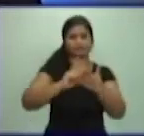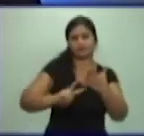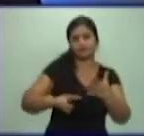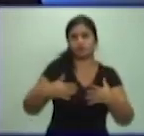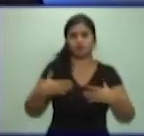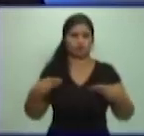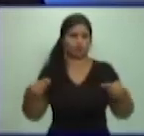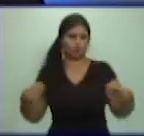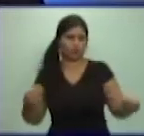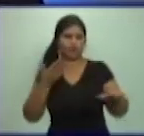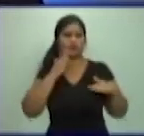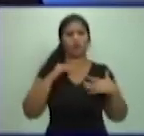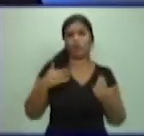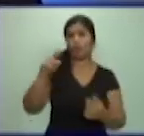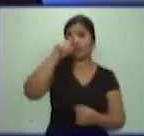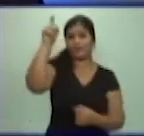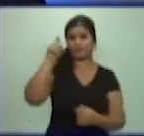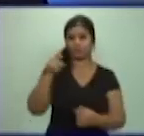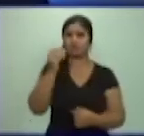en el examen? Observe.